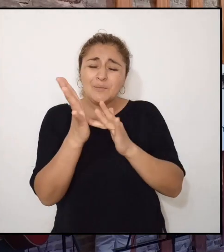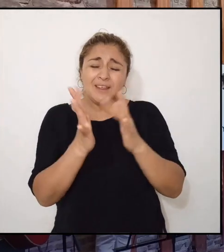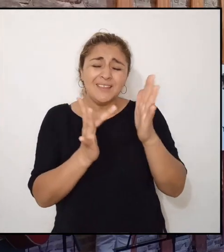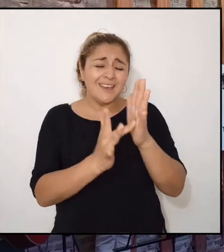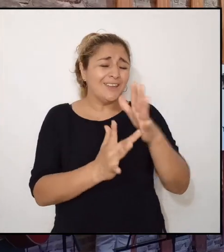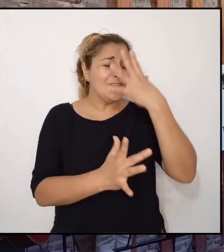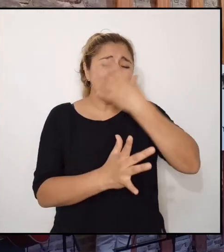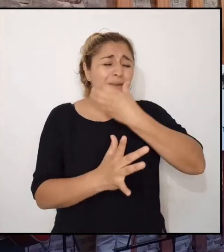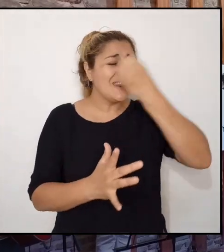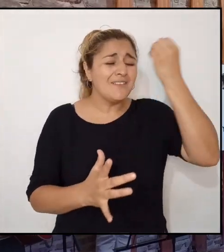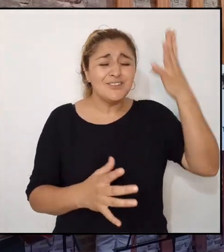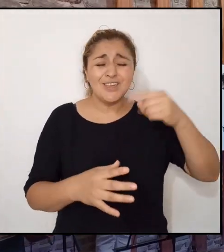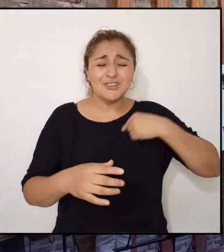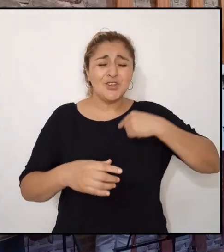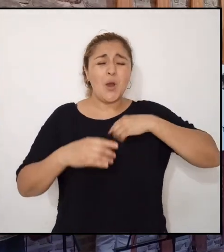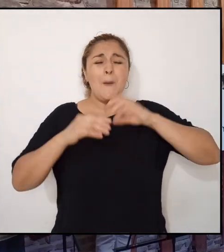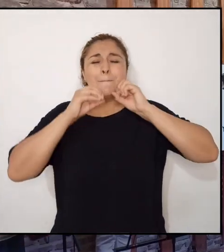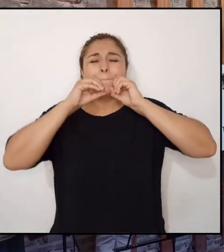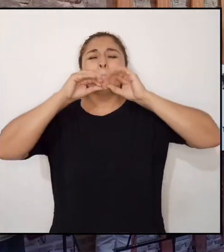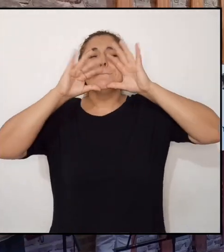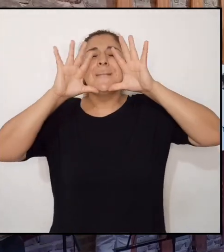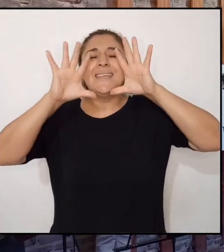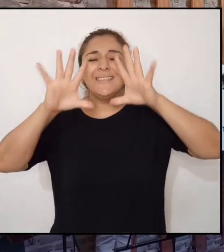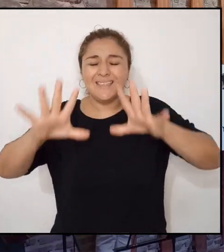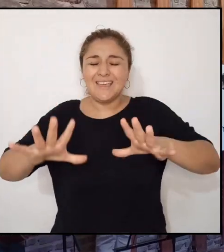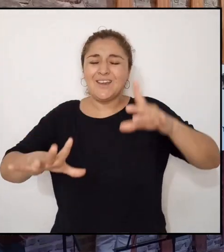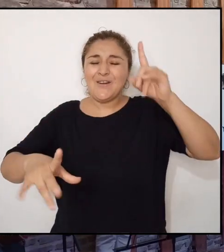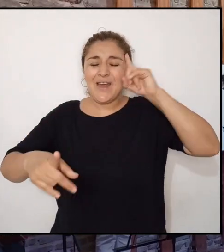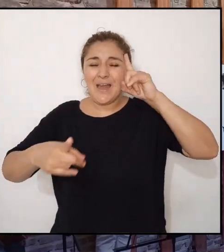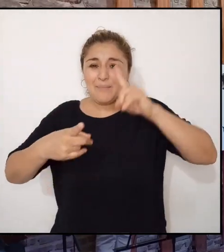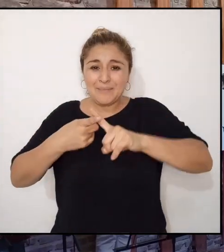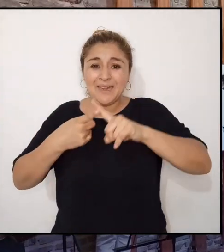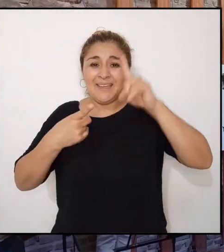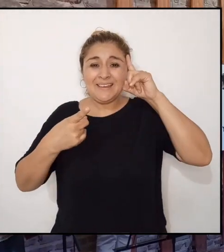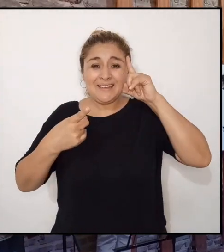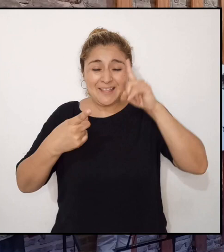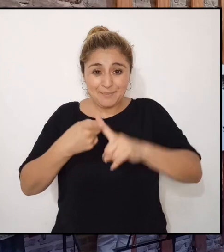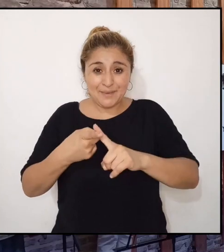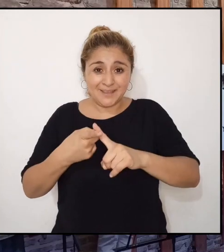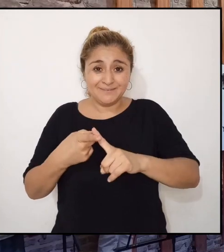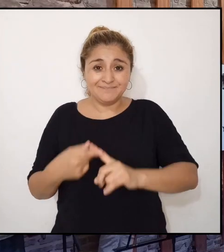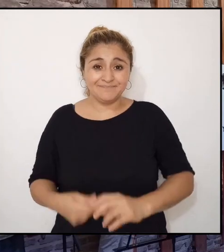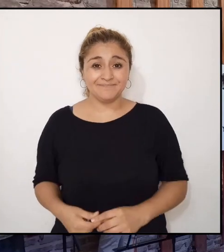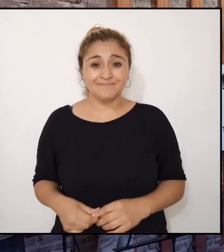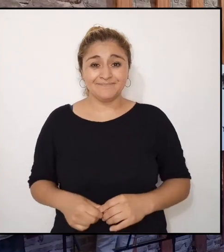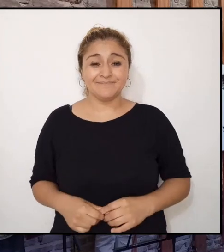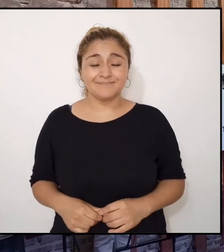Amén y amén. Aleluya.